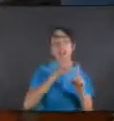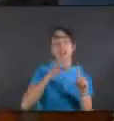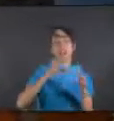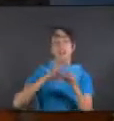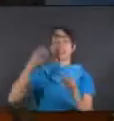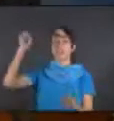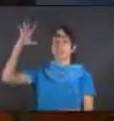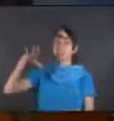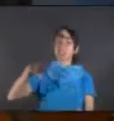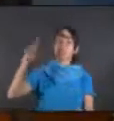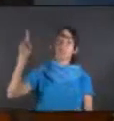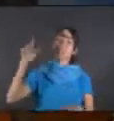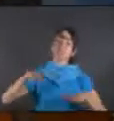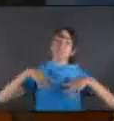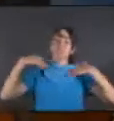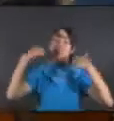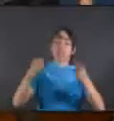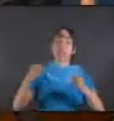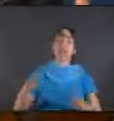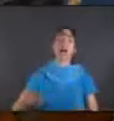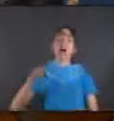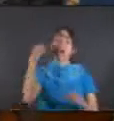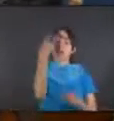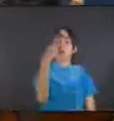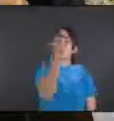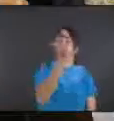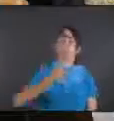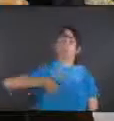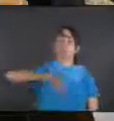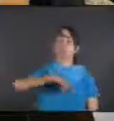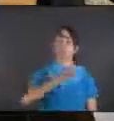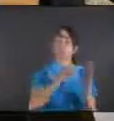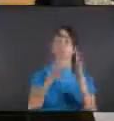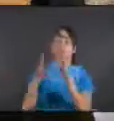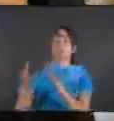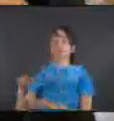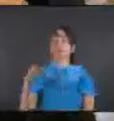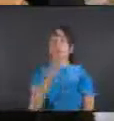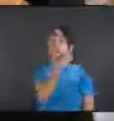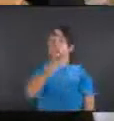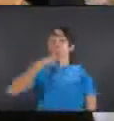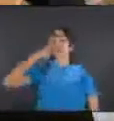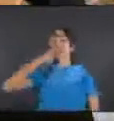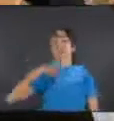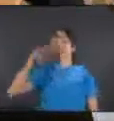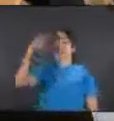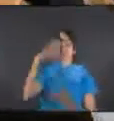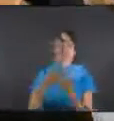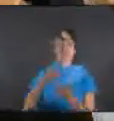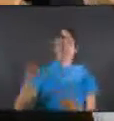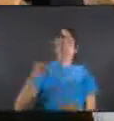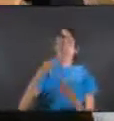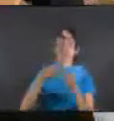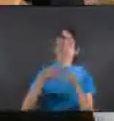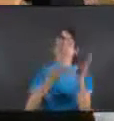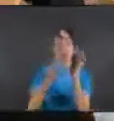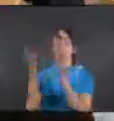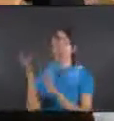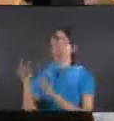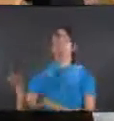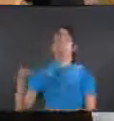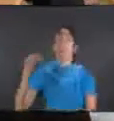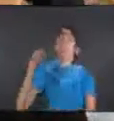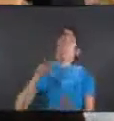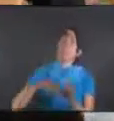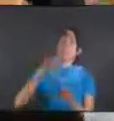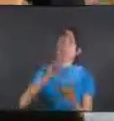poderoso, y como está escrito, habrá algo imposible para Dios. Definitivamente creemos que no, Señor. Tú eres un